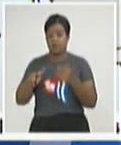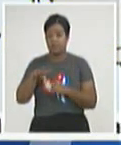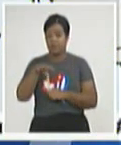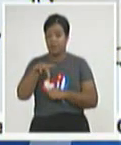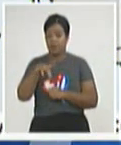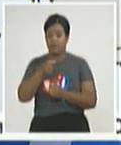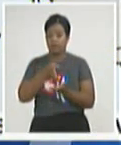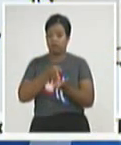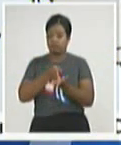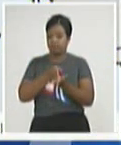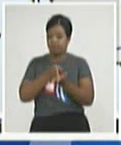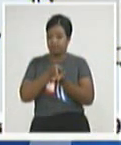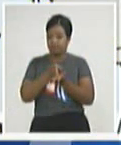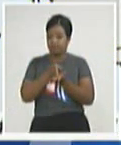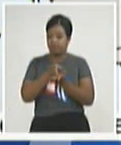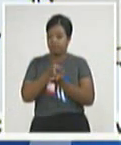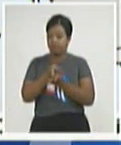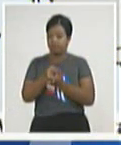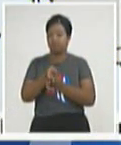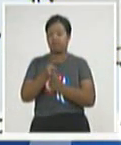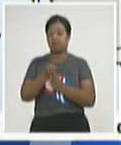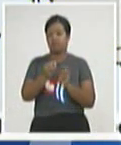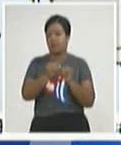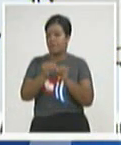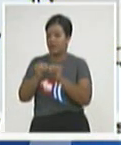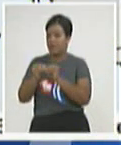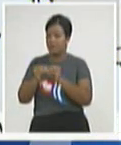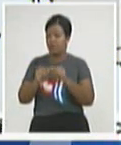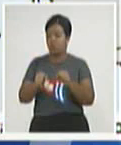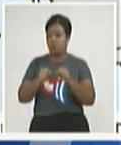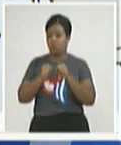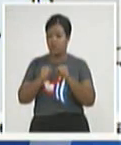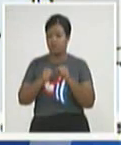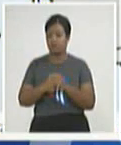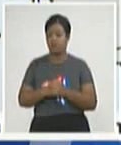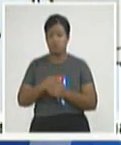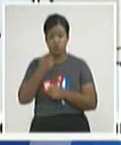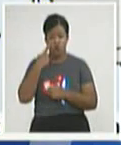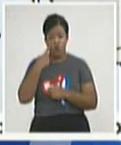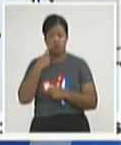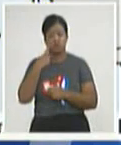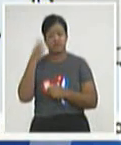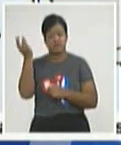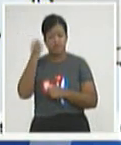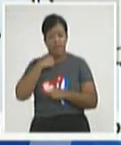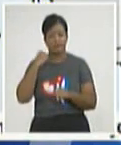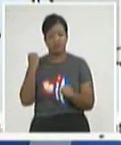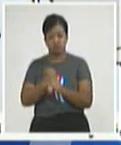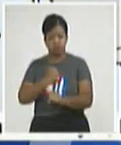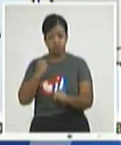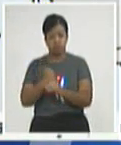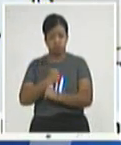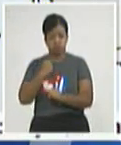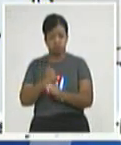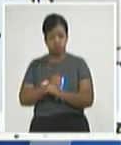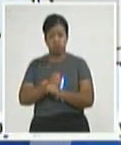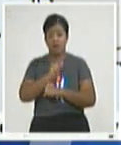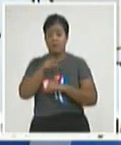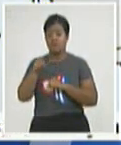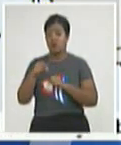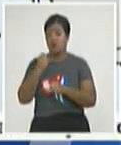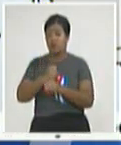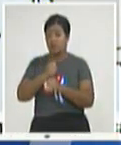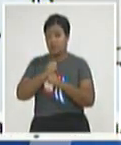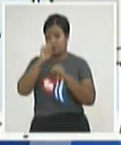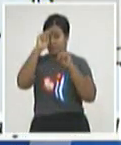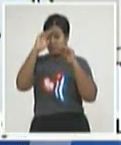mantenido con una alta transmisión. Se conoce que se trabaja duro por personal de allí, personal de